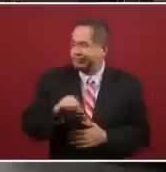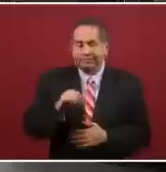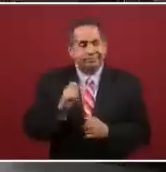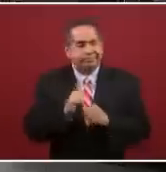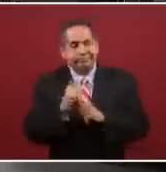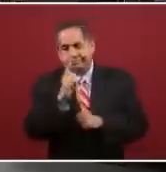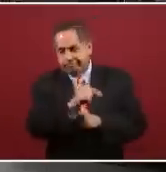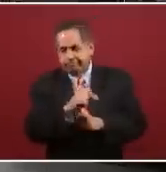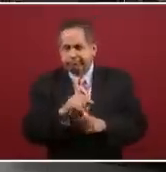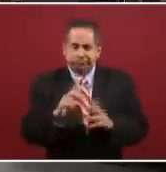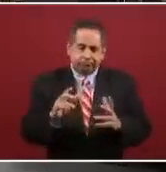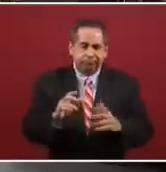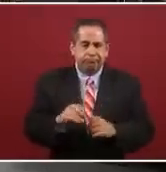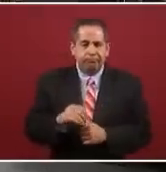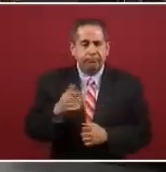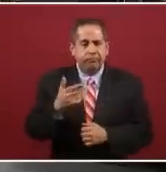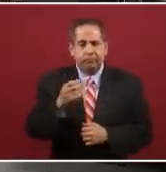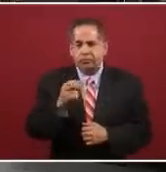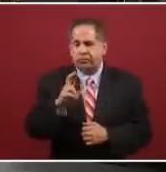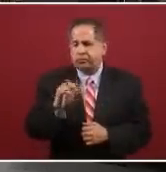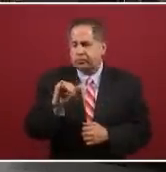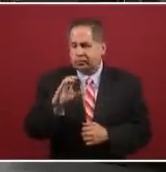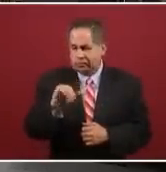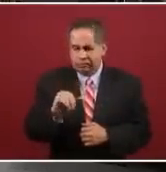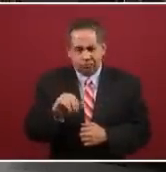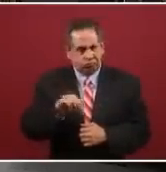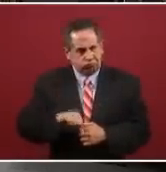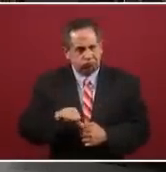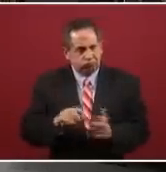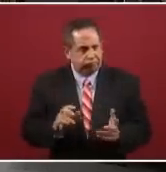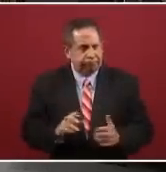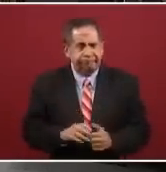retiró Horacio,